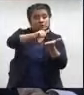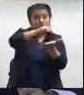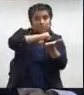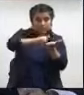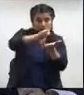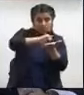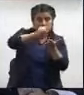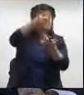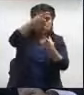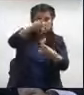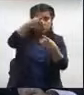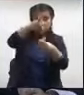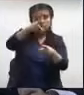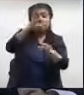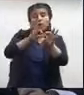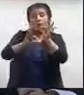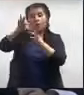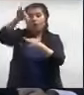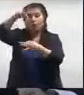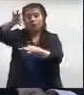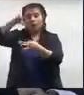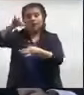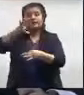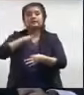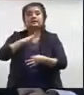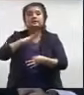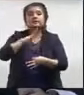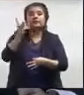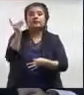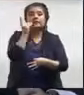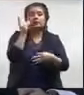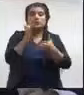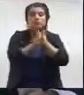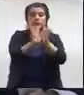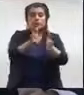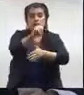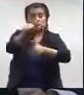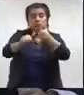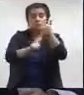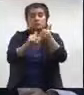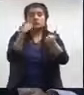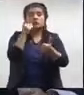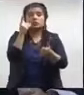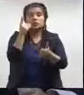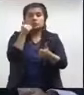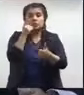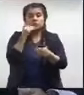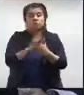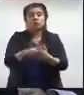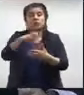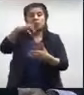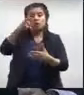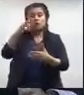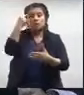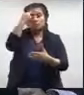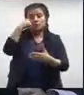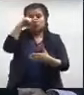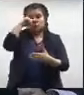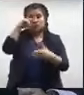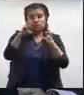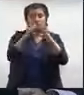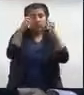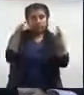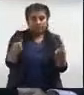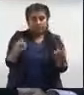impresos que realiza la Dirección General. Subdirección de Postprensa. Es responsable